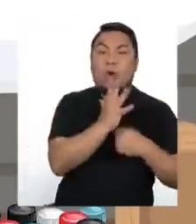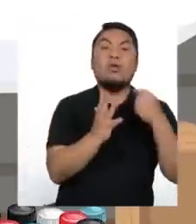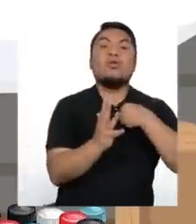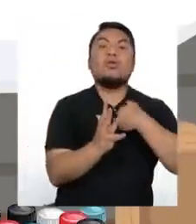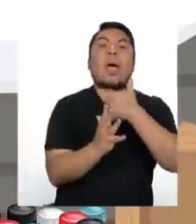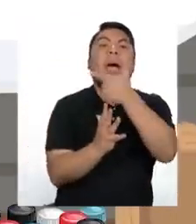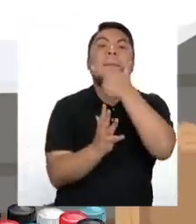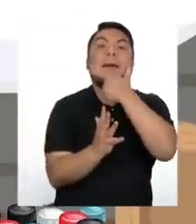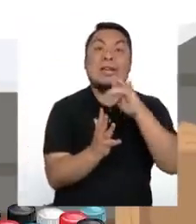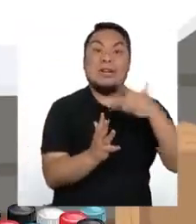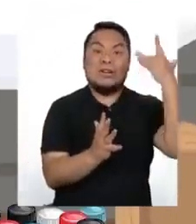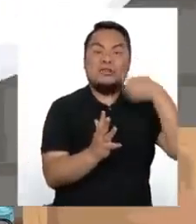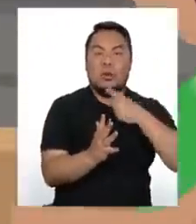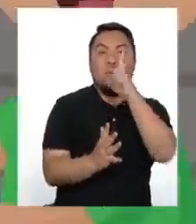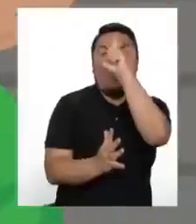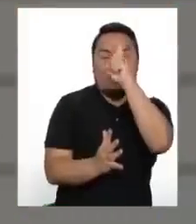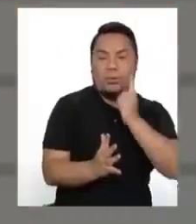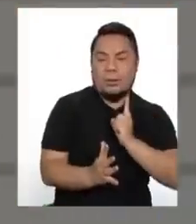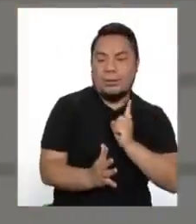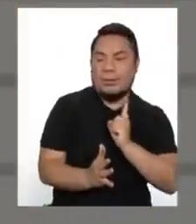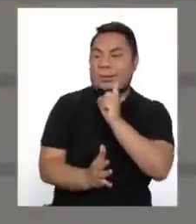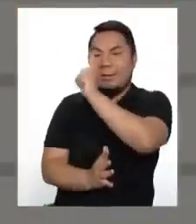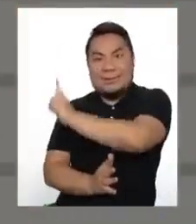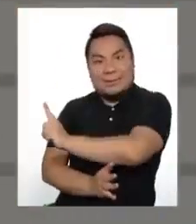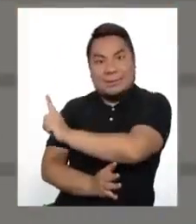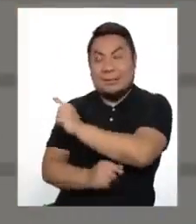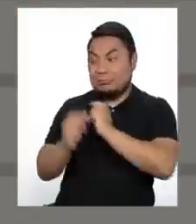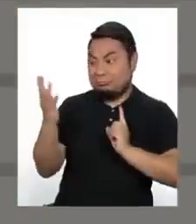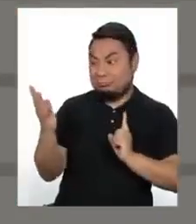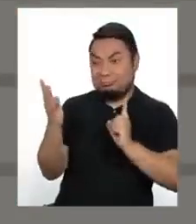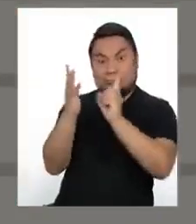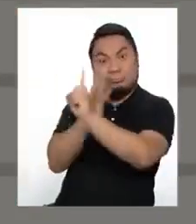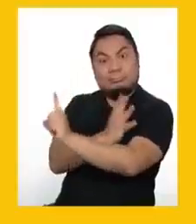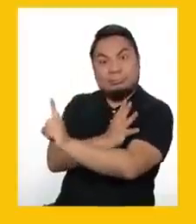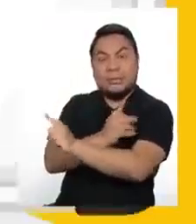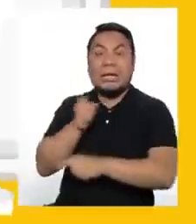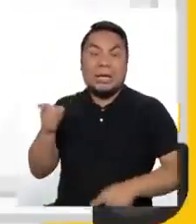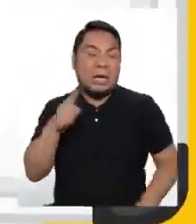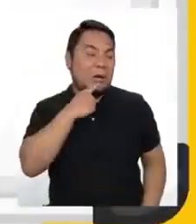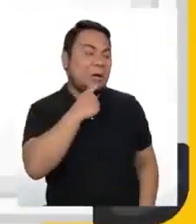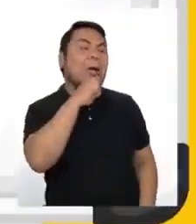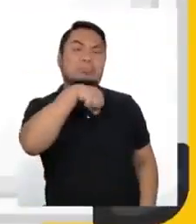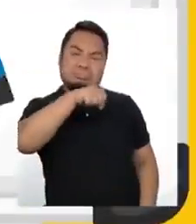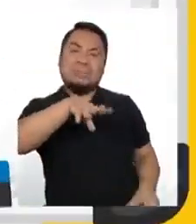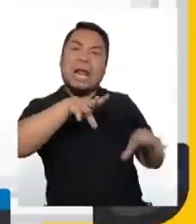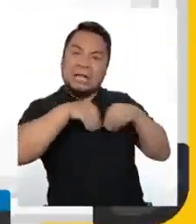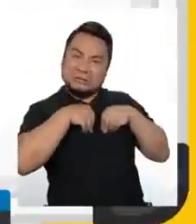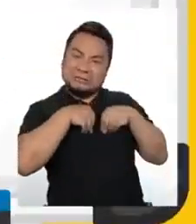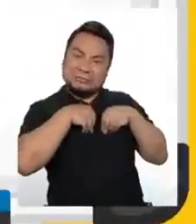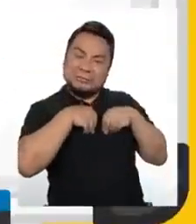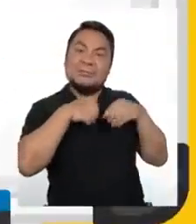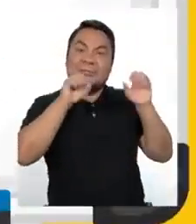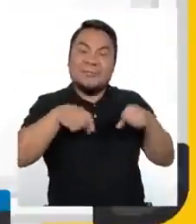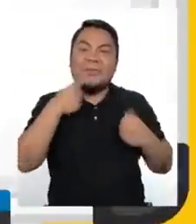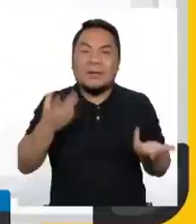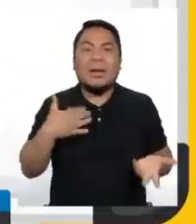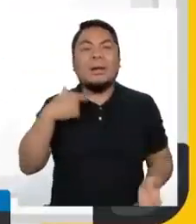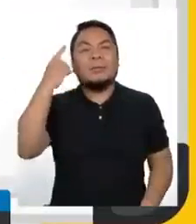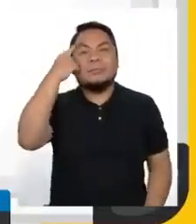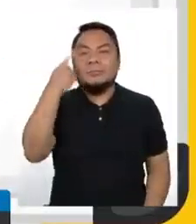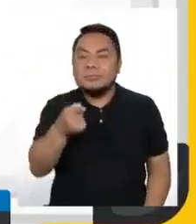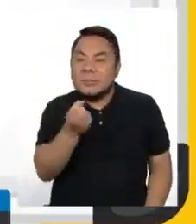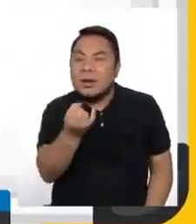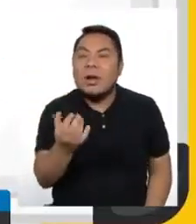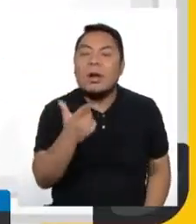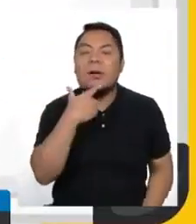a Tomás. Tomás acepta. Tomás solo va a intercambiar algunas de las